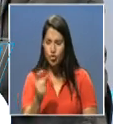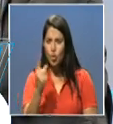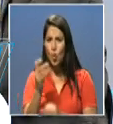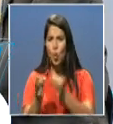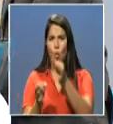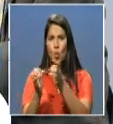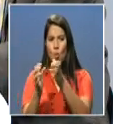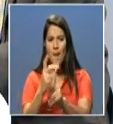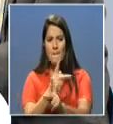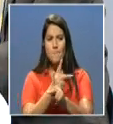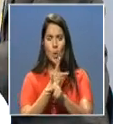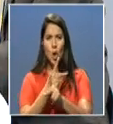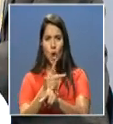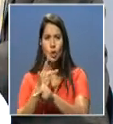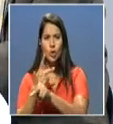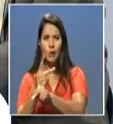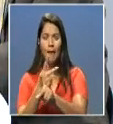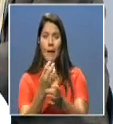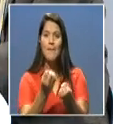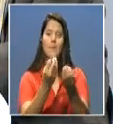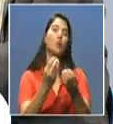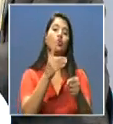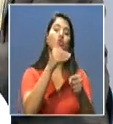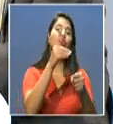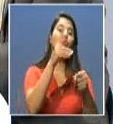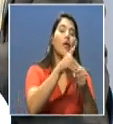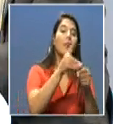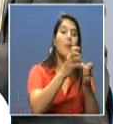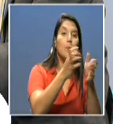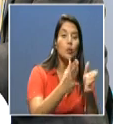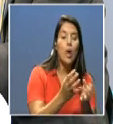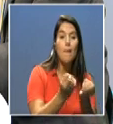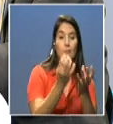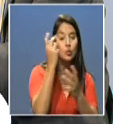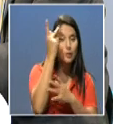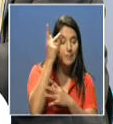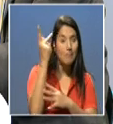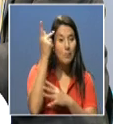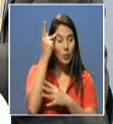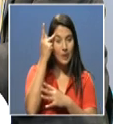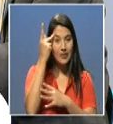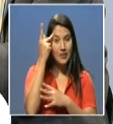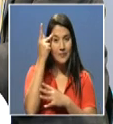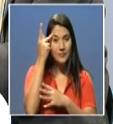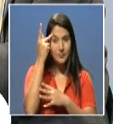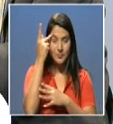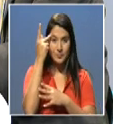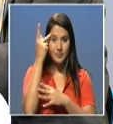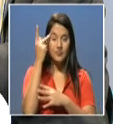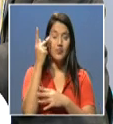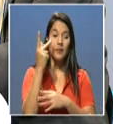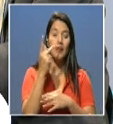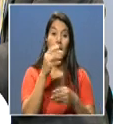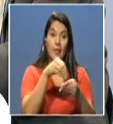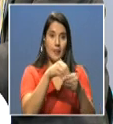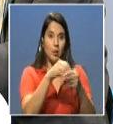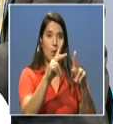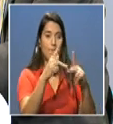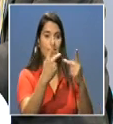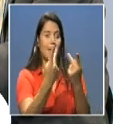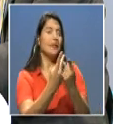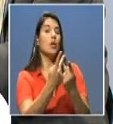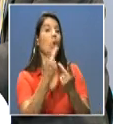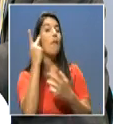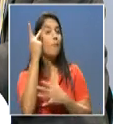está cuidando, valga la redundancia, es sobre todo a miembros de partidos políticos, y son los